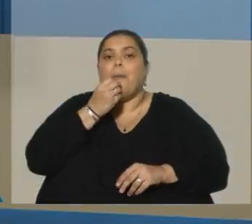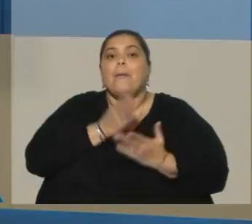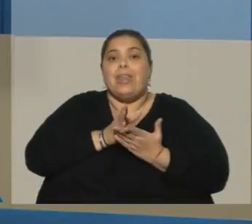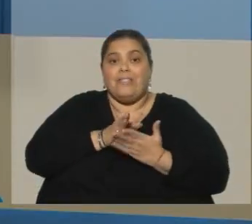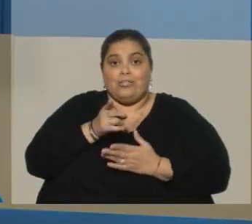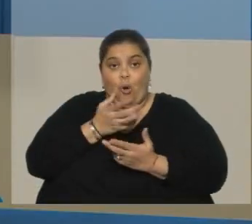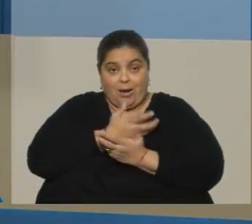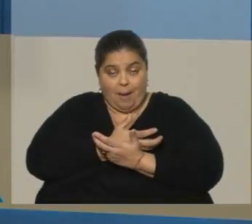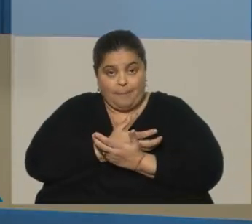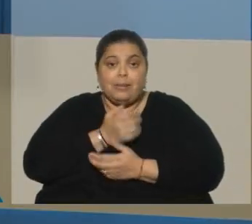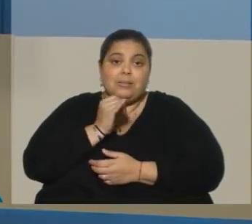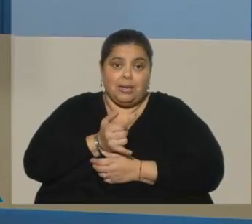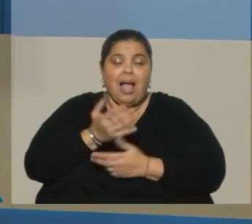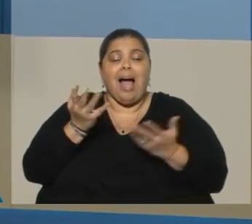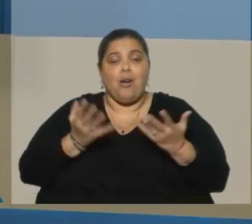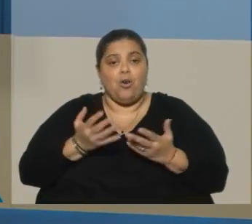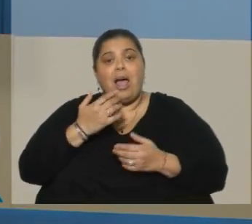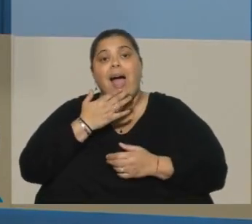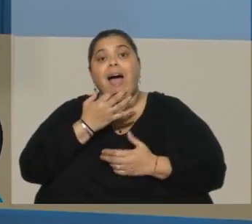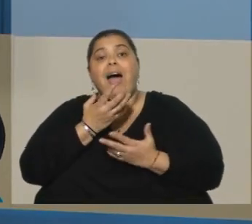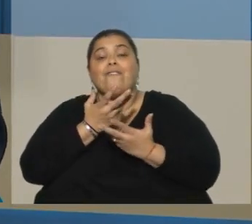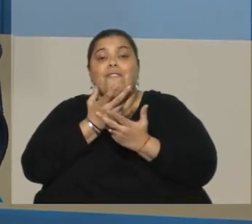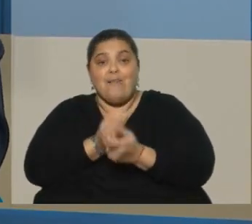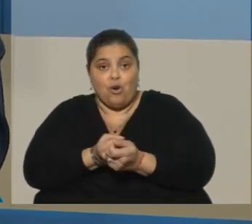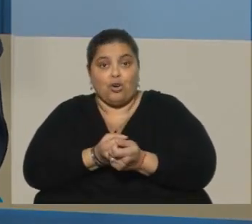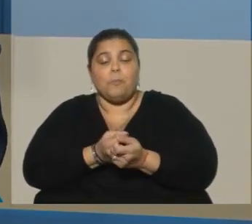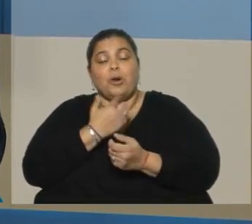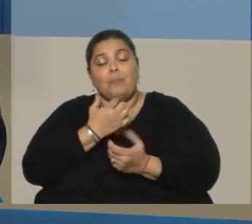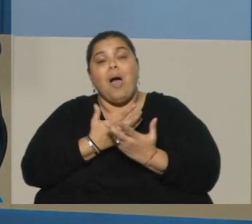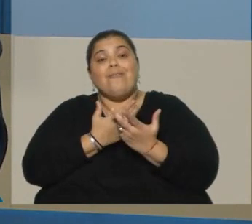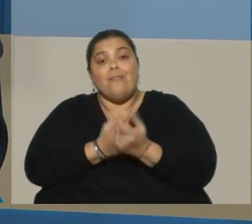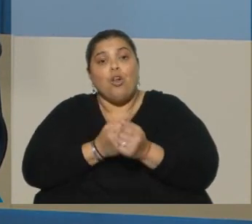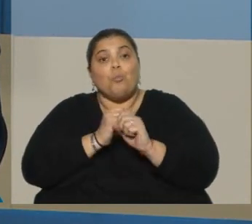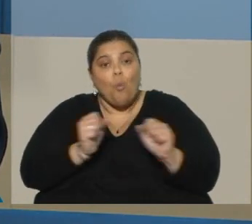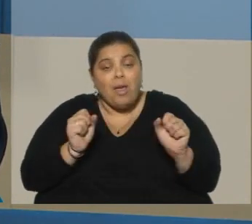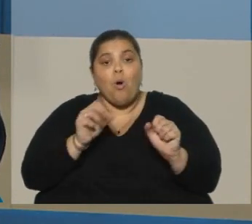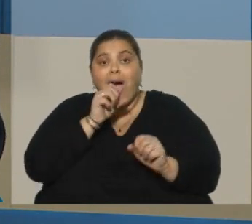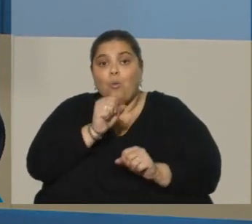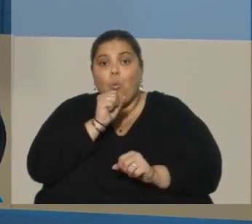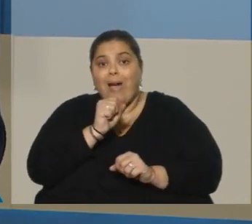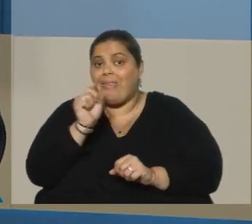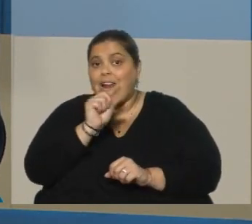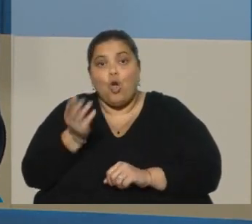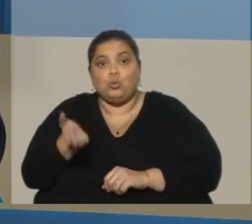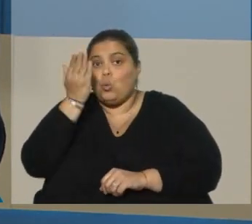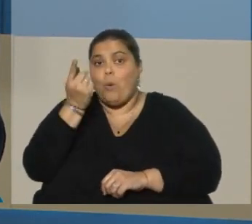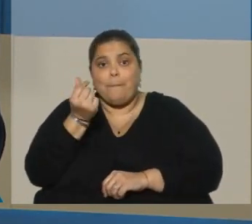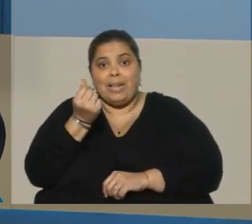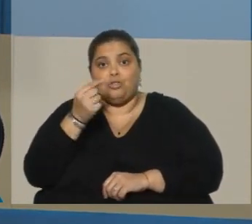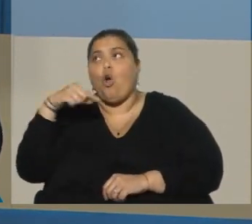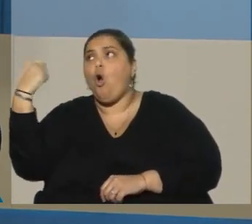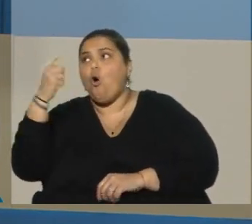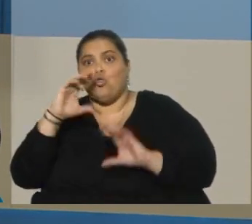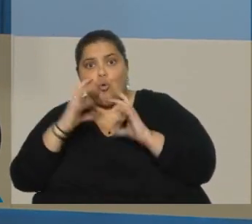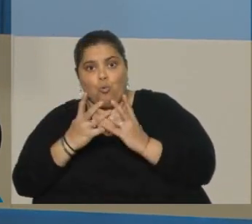Hay varias cosas que se dan en este momento a favor de poder contener la suba de los precios que en otras partes del mundo se dan y